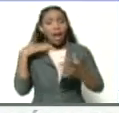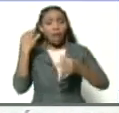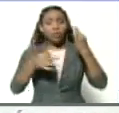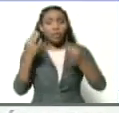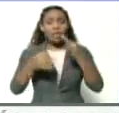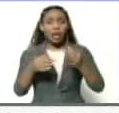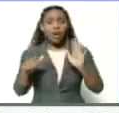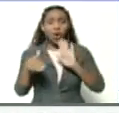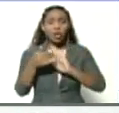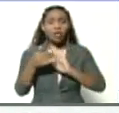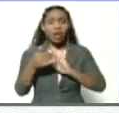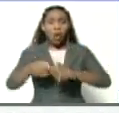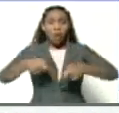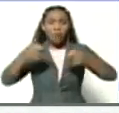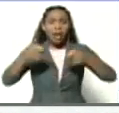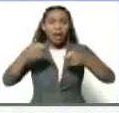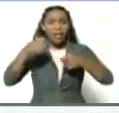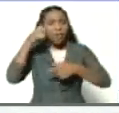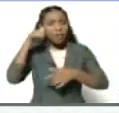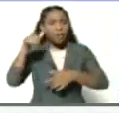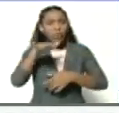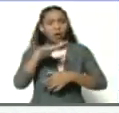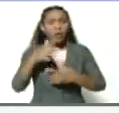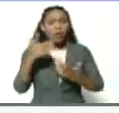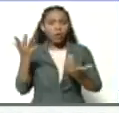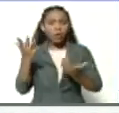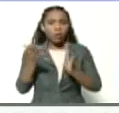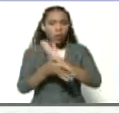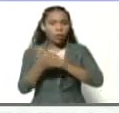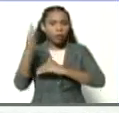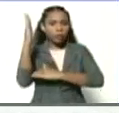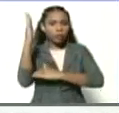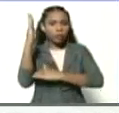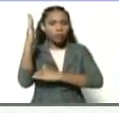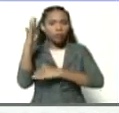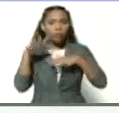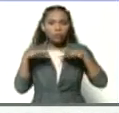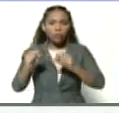del templo, un gran rebelde contra el imperio romano.